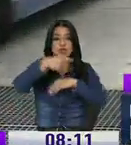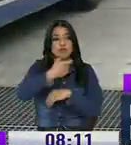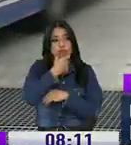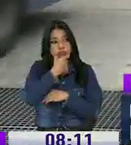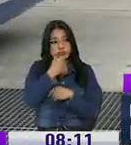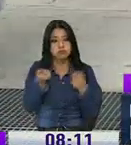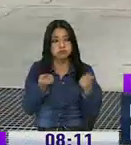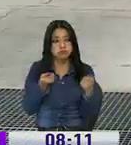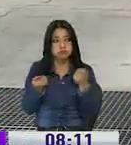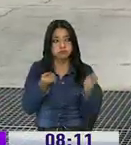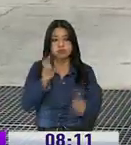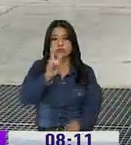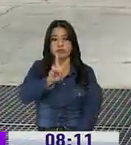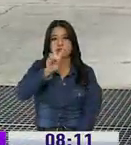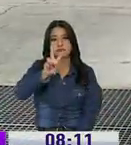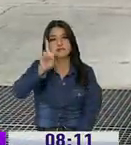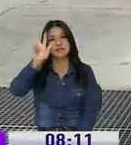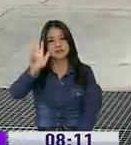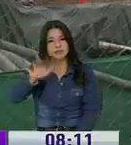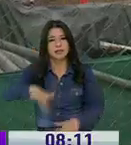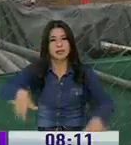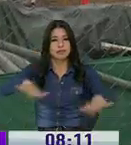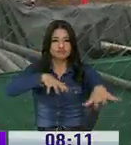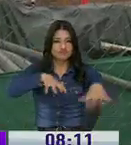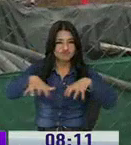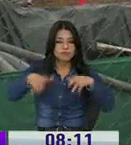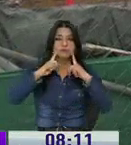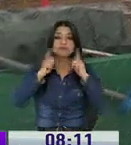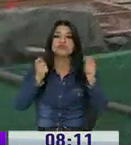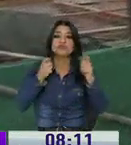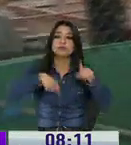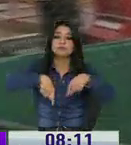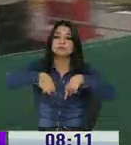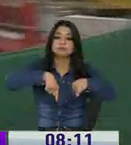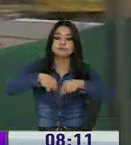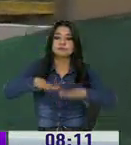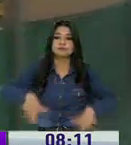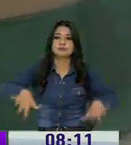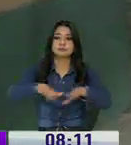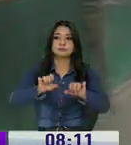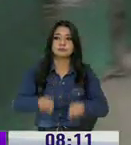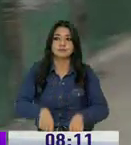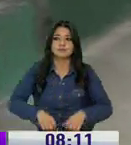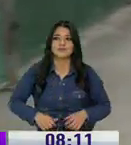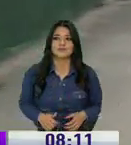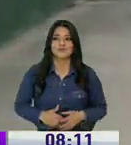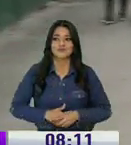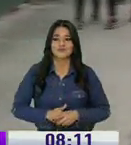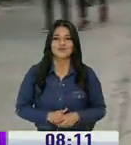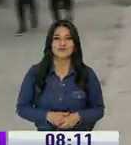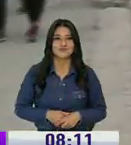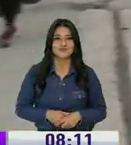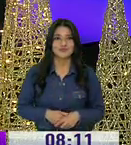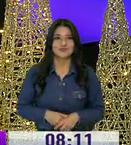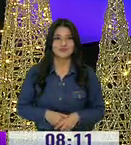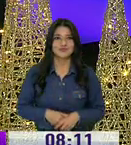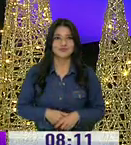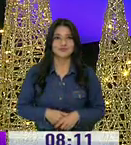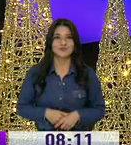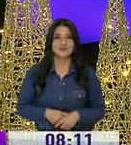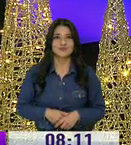complementados con 223 elementos logísticos, quienes controlarán la movilidad en el sector, informó Marilyn Jaramillo.